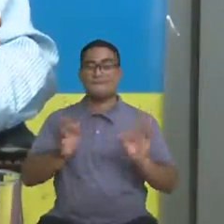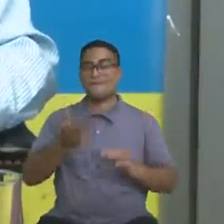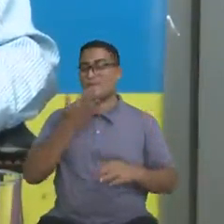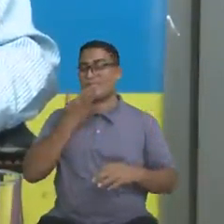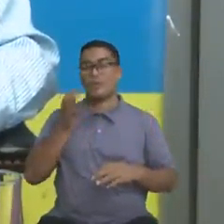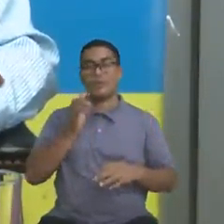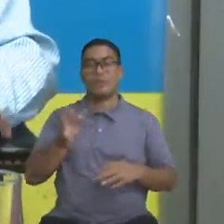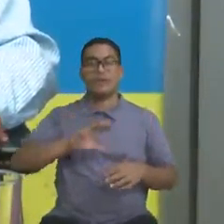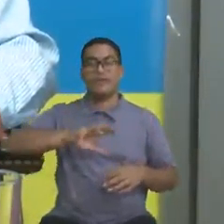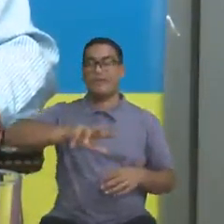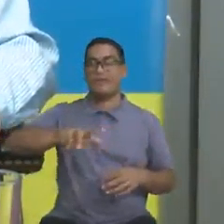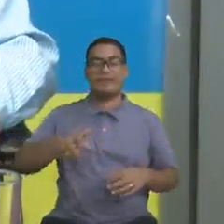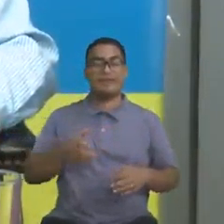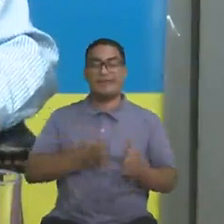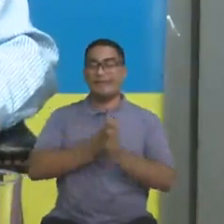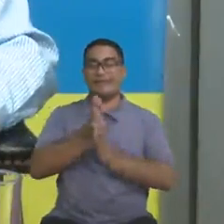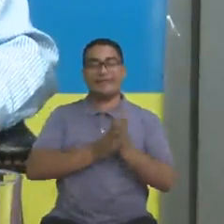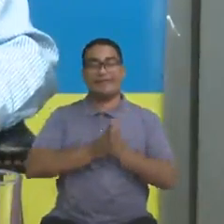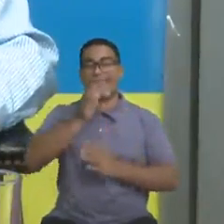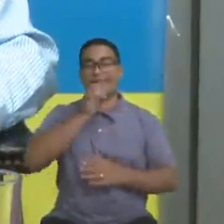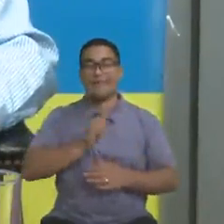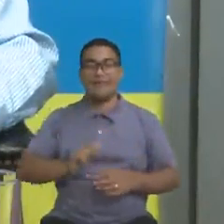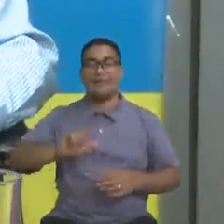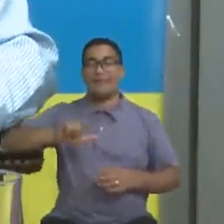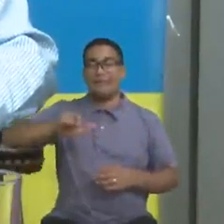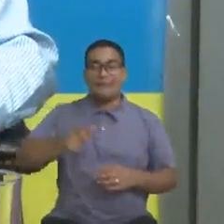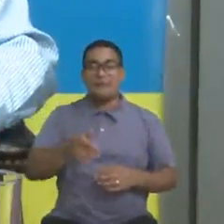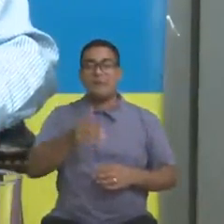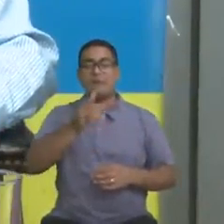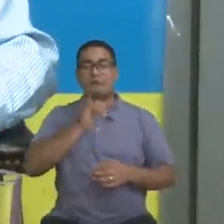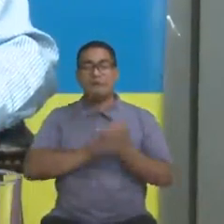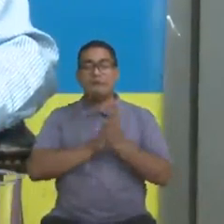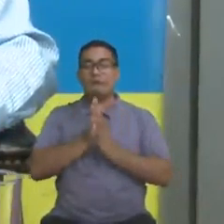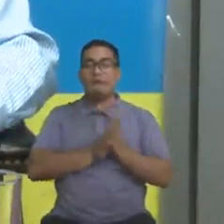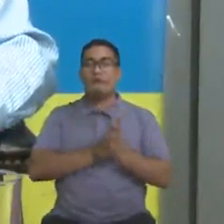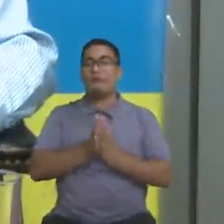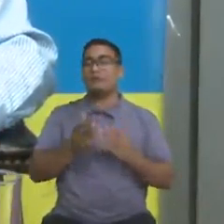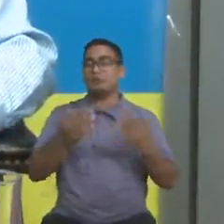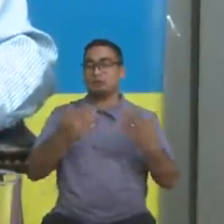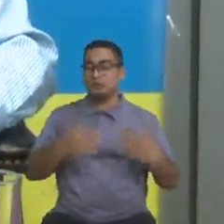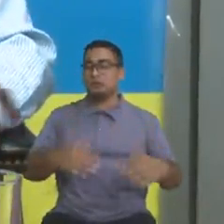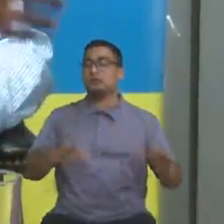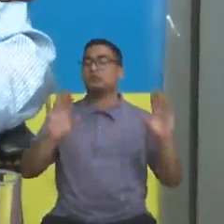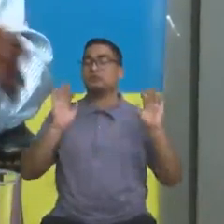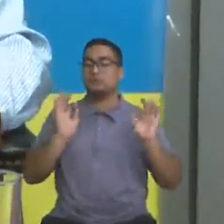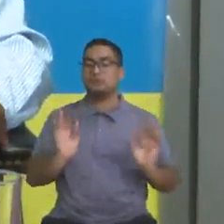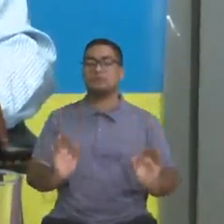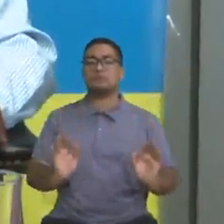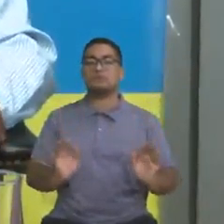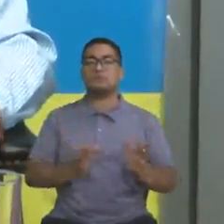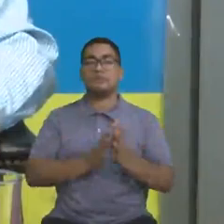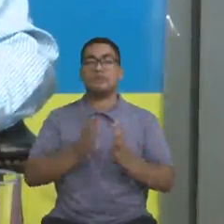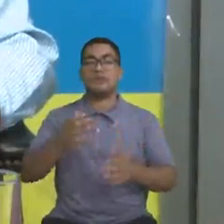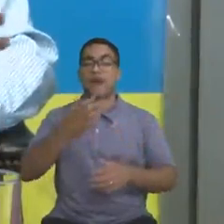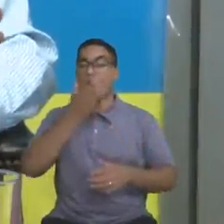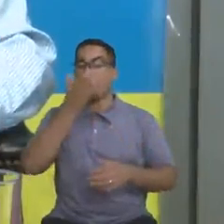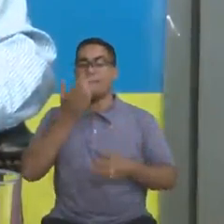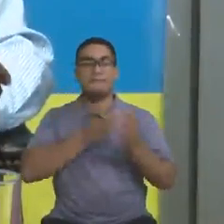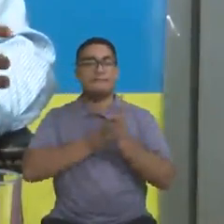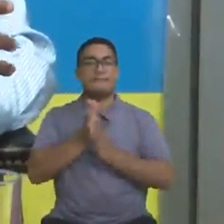no llevan ningún alimento. Mire, ahora que está en su apogeo la cosecha de mandarina, imagínense